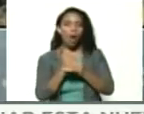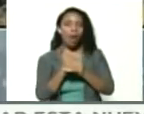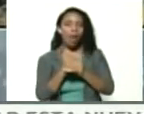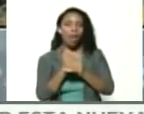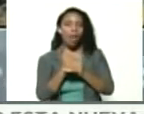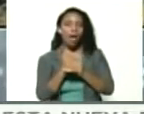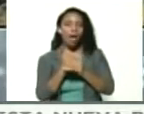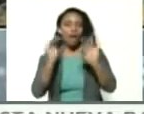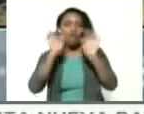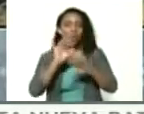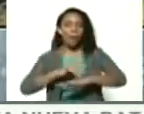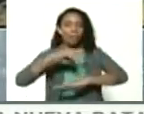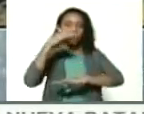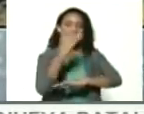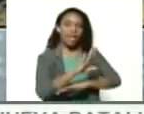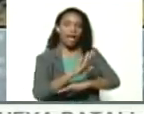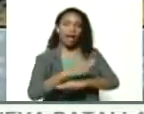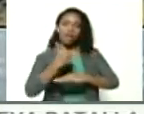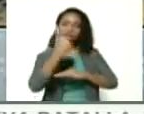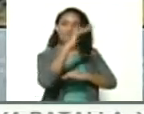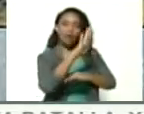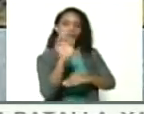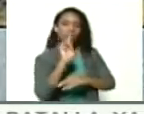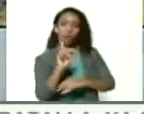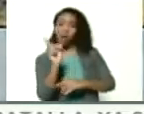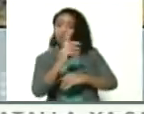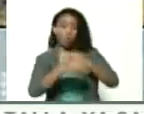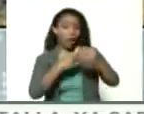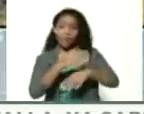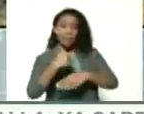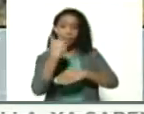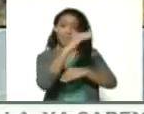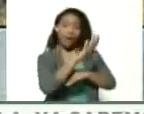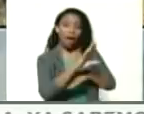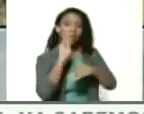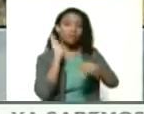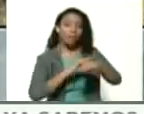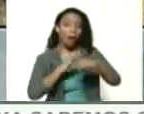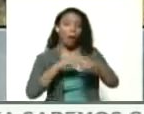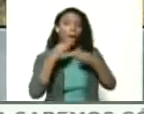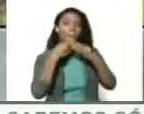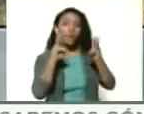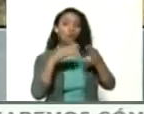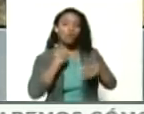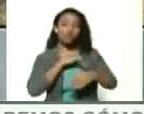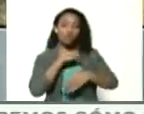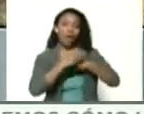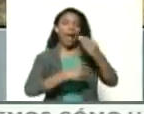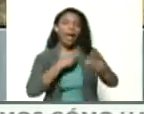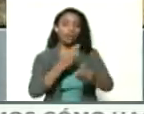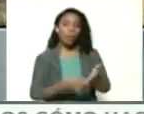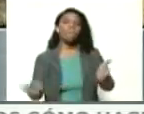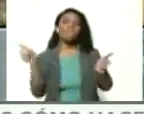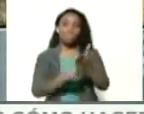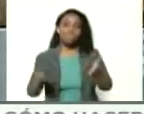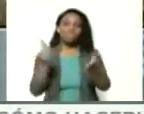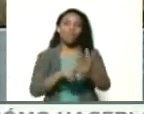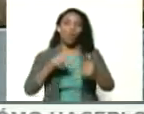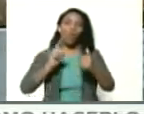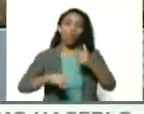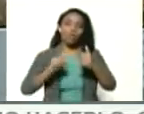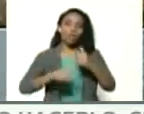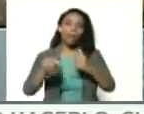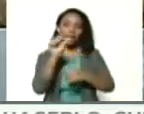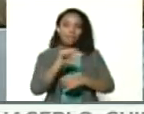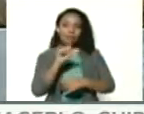a dejar nuestro territorio. Si no lo hacen por el llamado público que lo hemos hecho reiterativo en